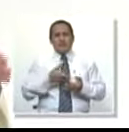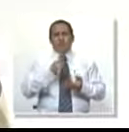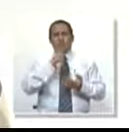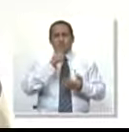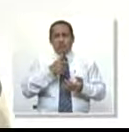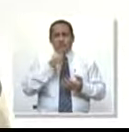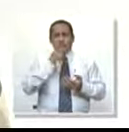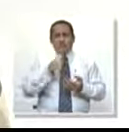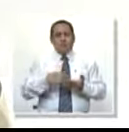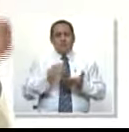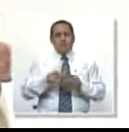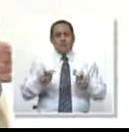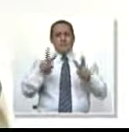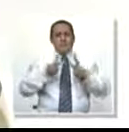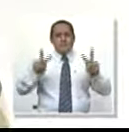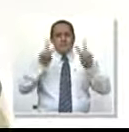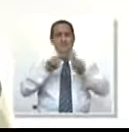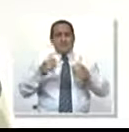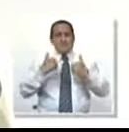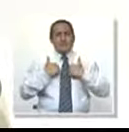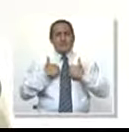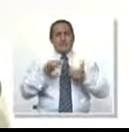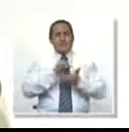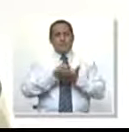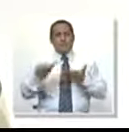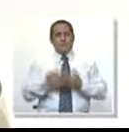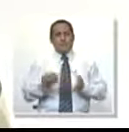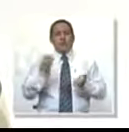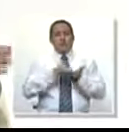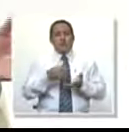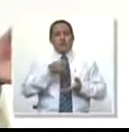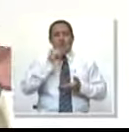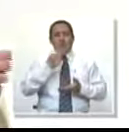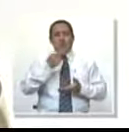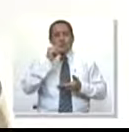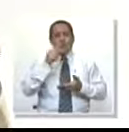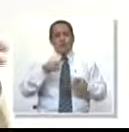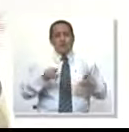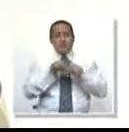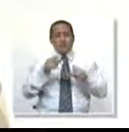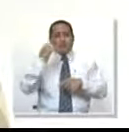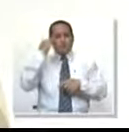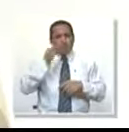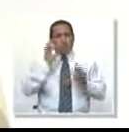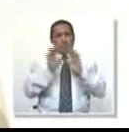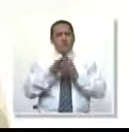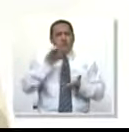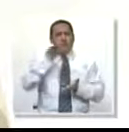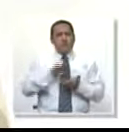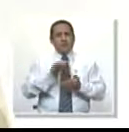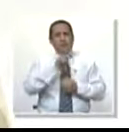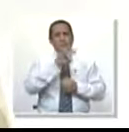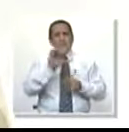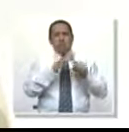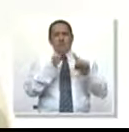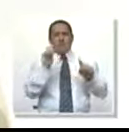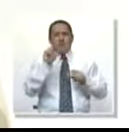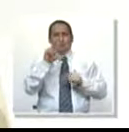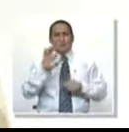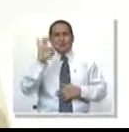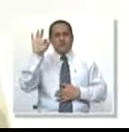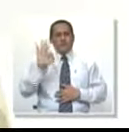6 meses de descanso y nuevamente se 6 meses de toma en la primera toma Me parece que se reduce Entre 25 a